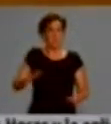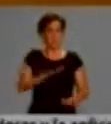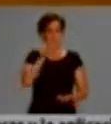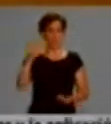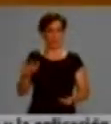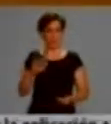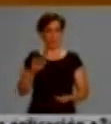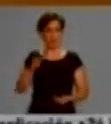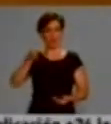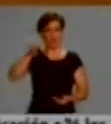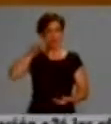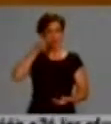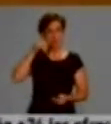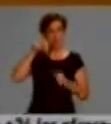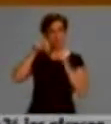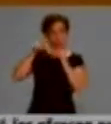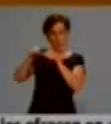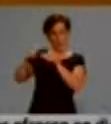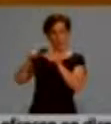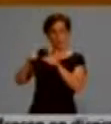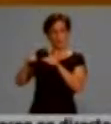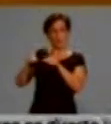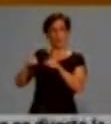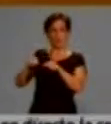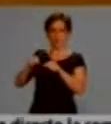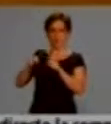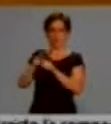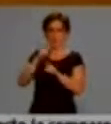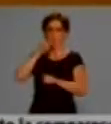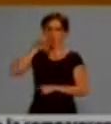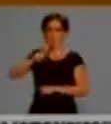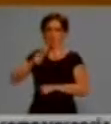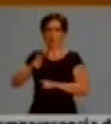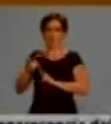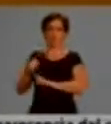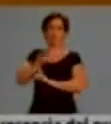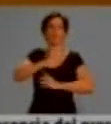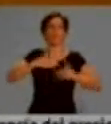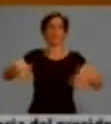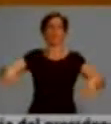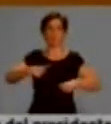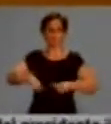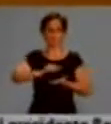más valor que un renglón escrito al vuelo en un papel arrugado.